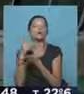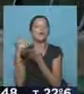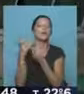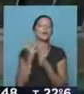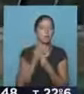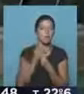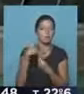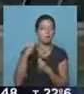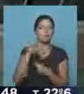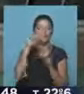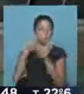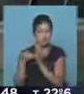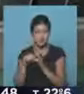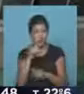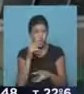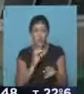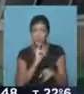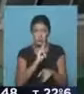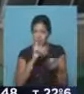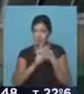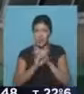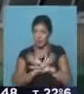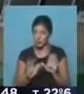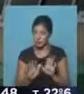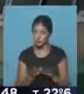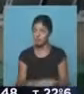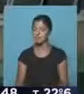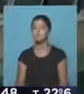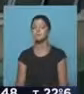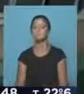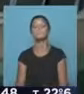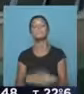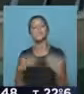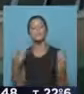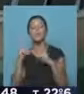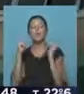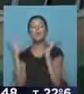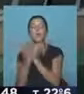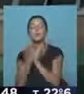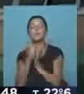elementos extranjeros. Muy complicado. Los analistas lo que están diciendo también, ¿por qué no una